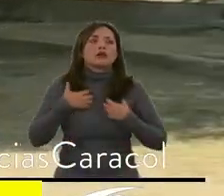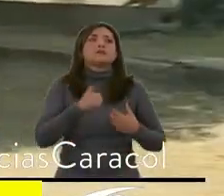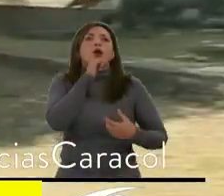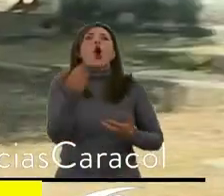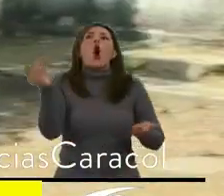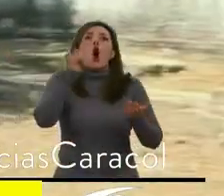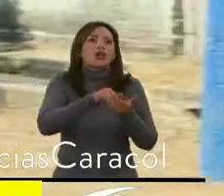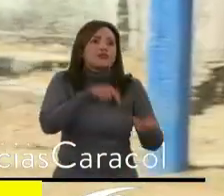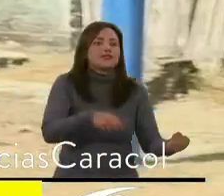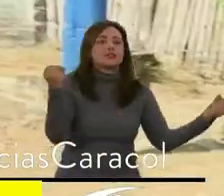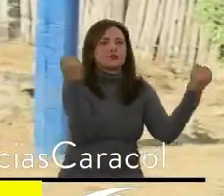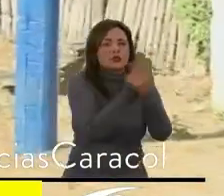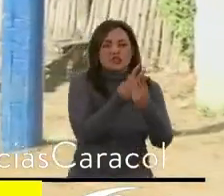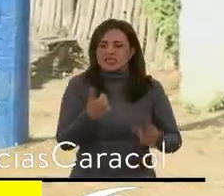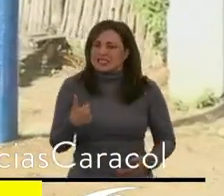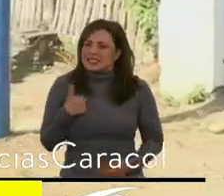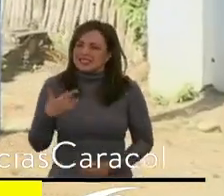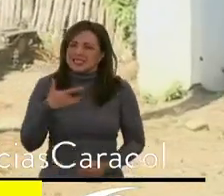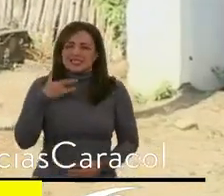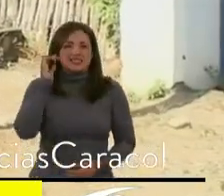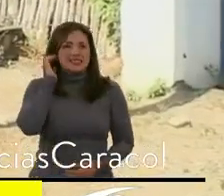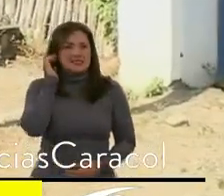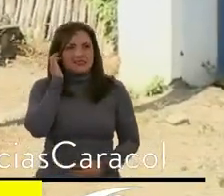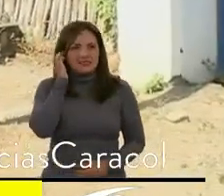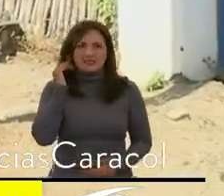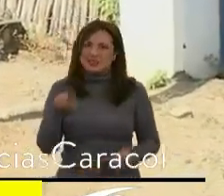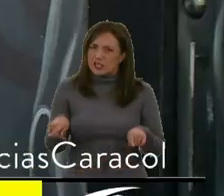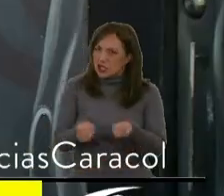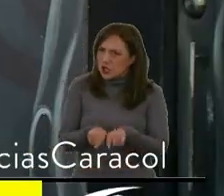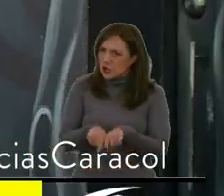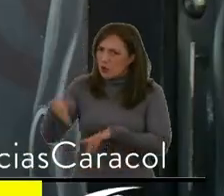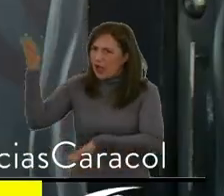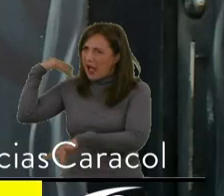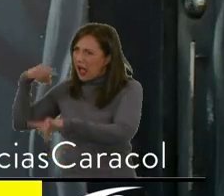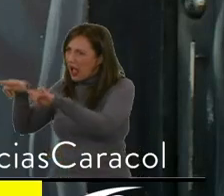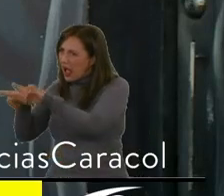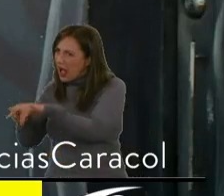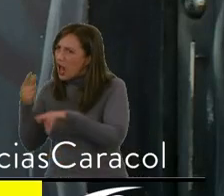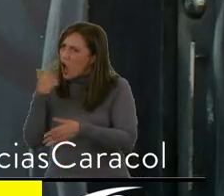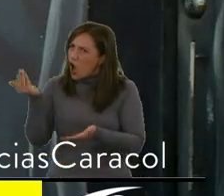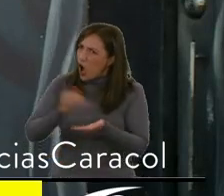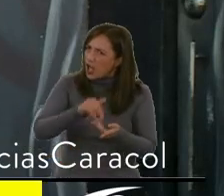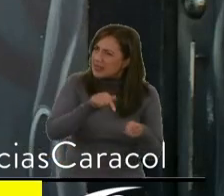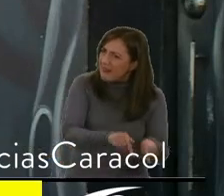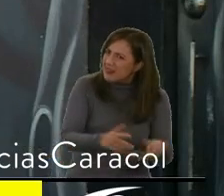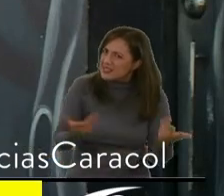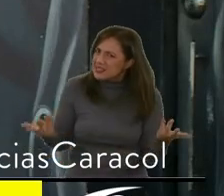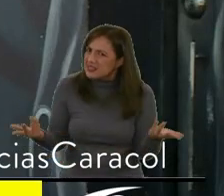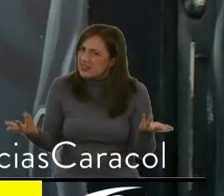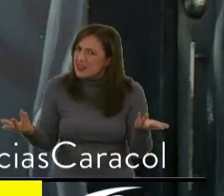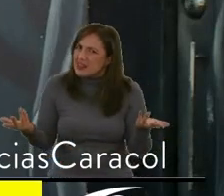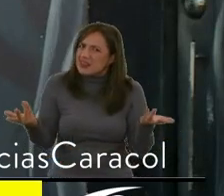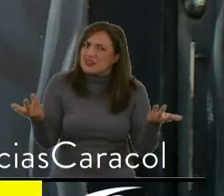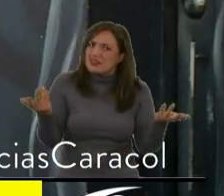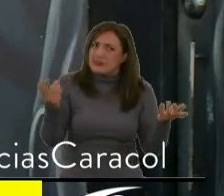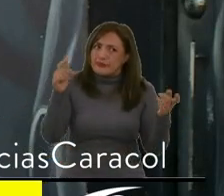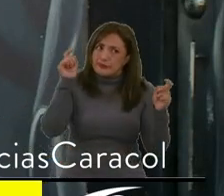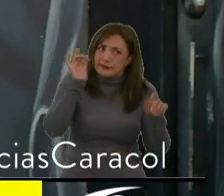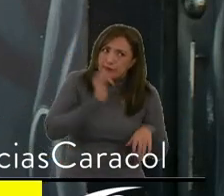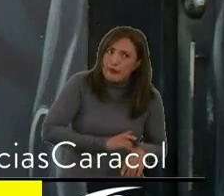Nos sentimos como que, ¿será que va a llegar lo mismo? ¿Será que nos va a tocar de irnos?